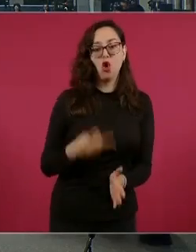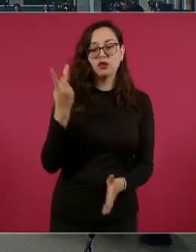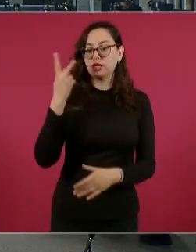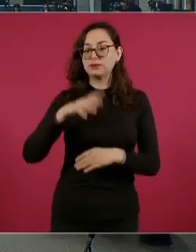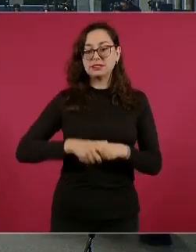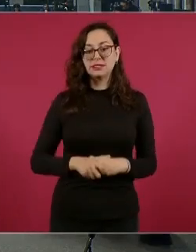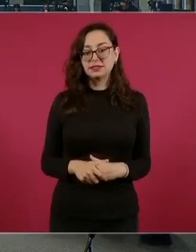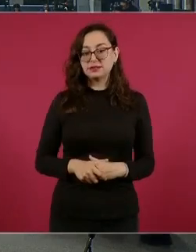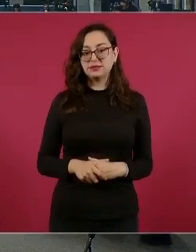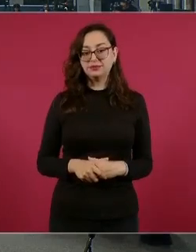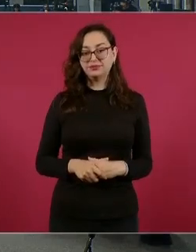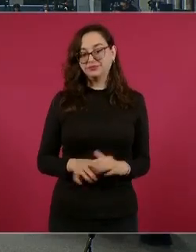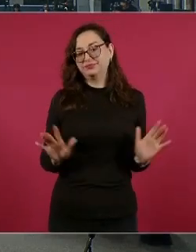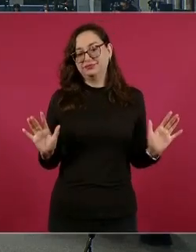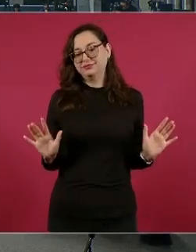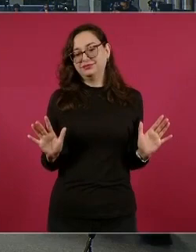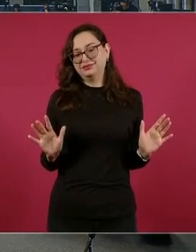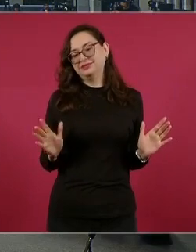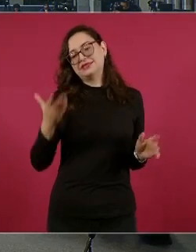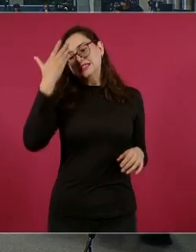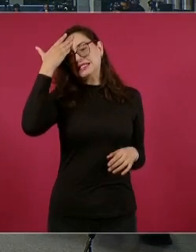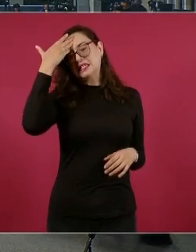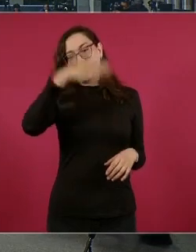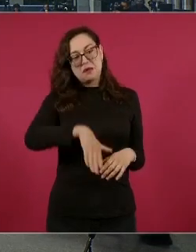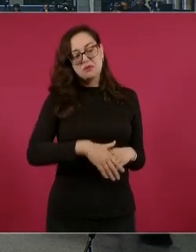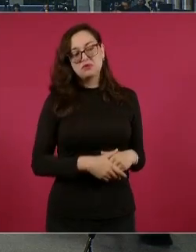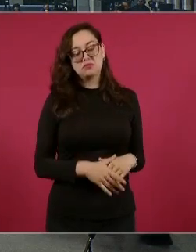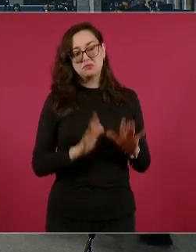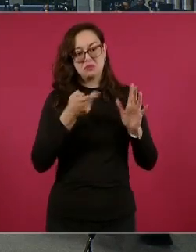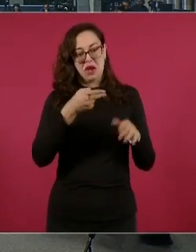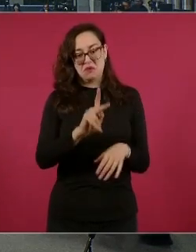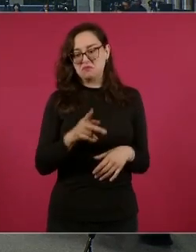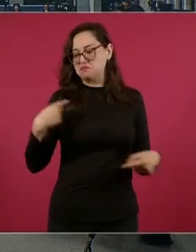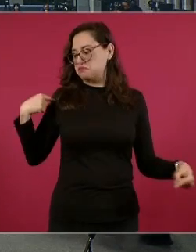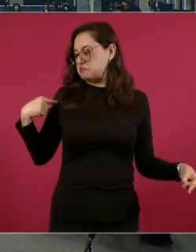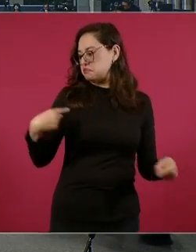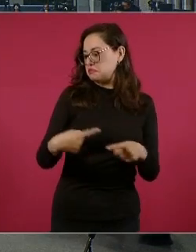Ya se demostró, aumenta el salario